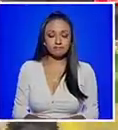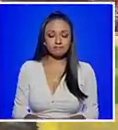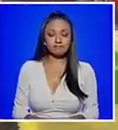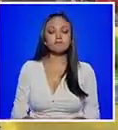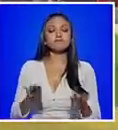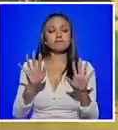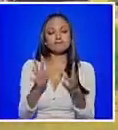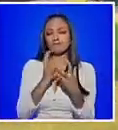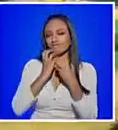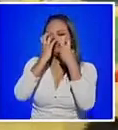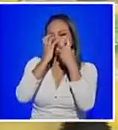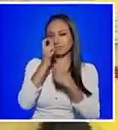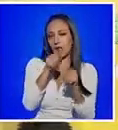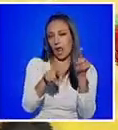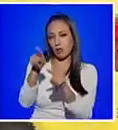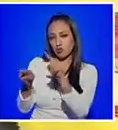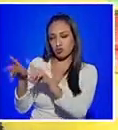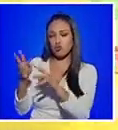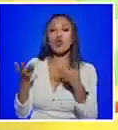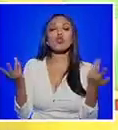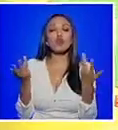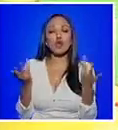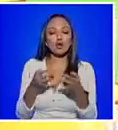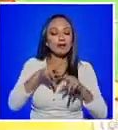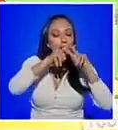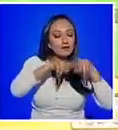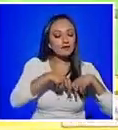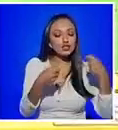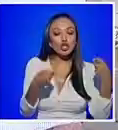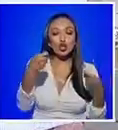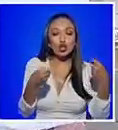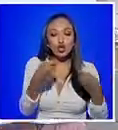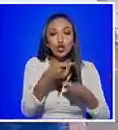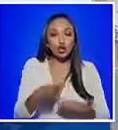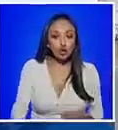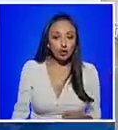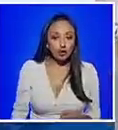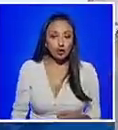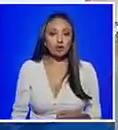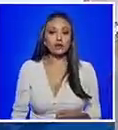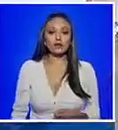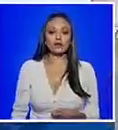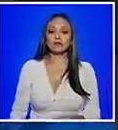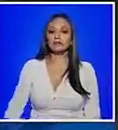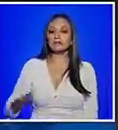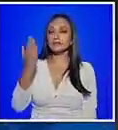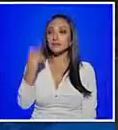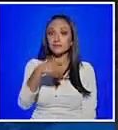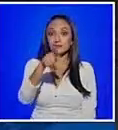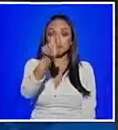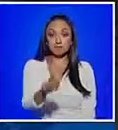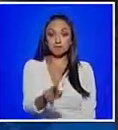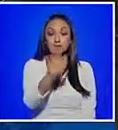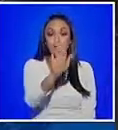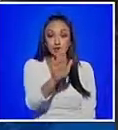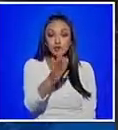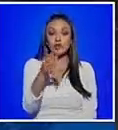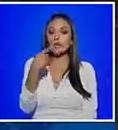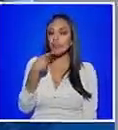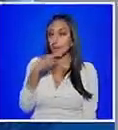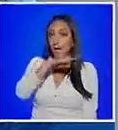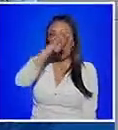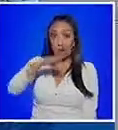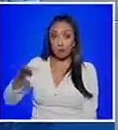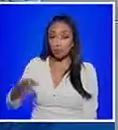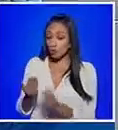El malestar se concentra en los centros de revisión vehicular en Quito. Aquí encontramos a don Ramiro, quien vino con su camioneta y pese a